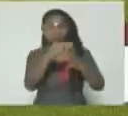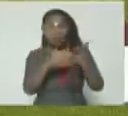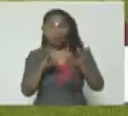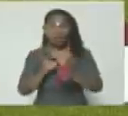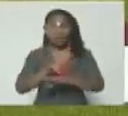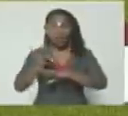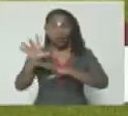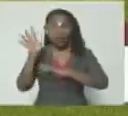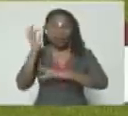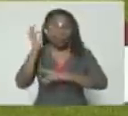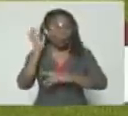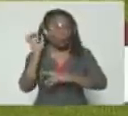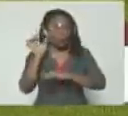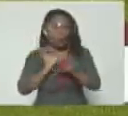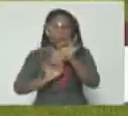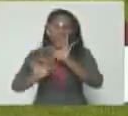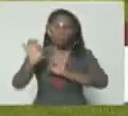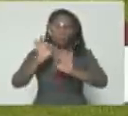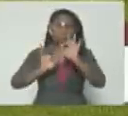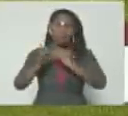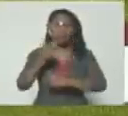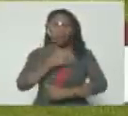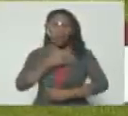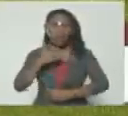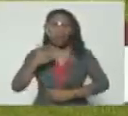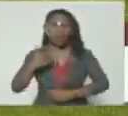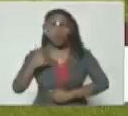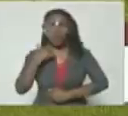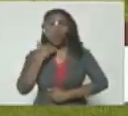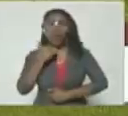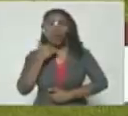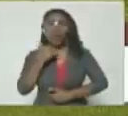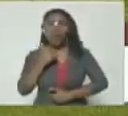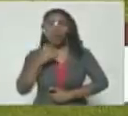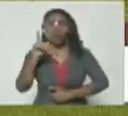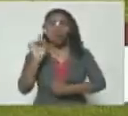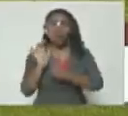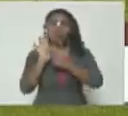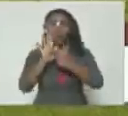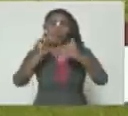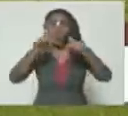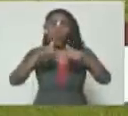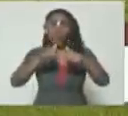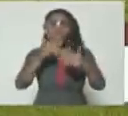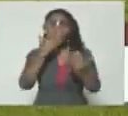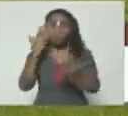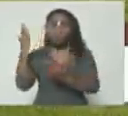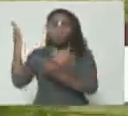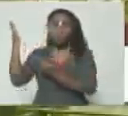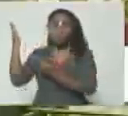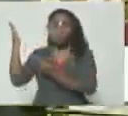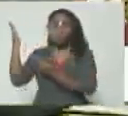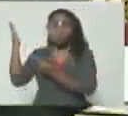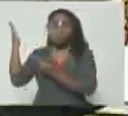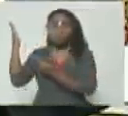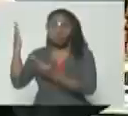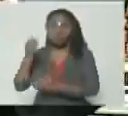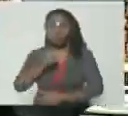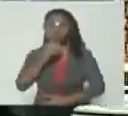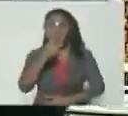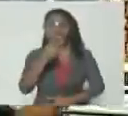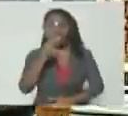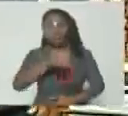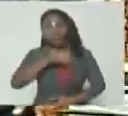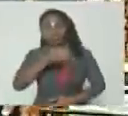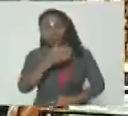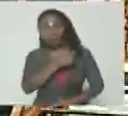nuestra compañera que nos explique, si quiere, algo de lo que nos está mostrando el día de hoy. Buenas tardes, presidente.